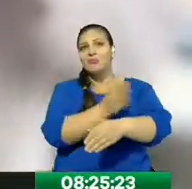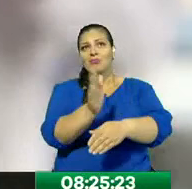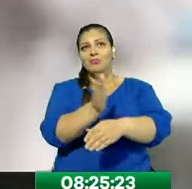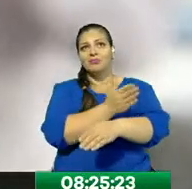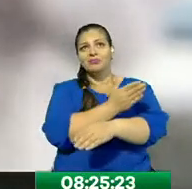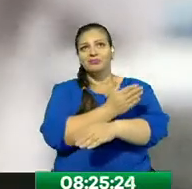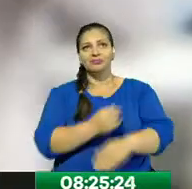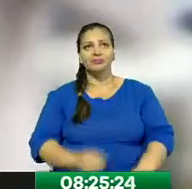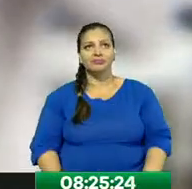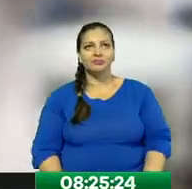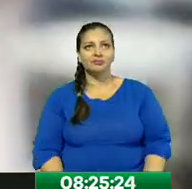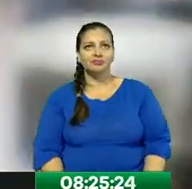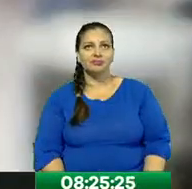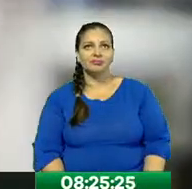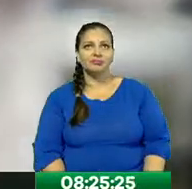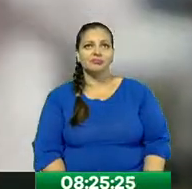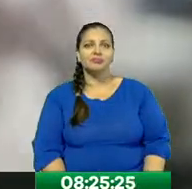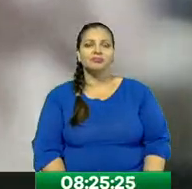grupo.